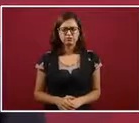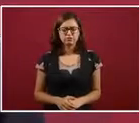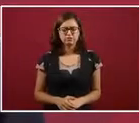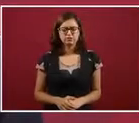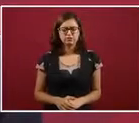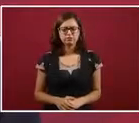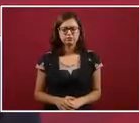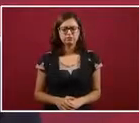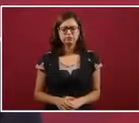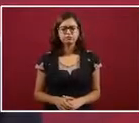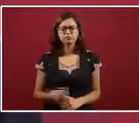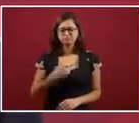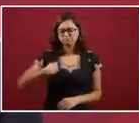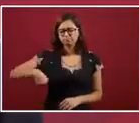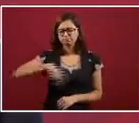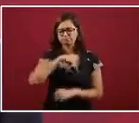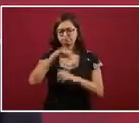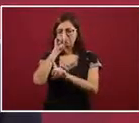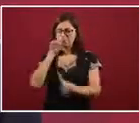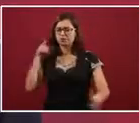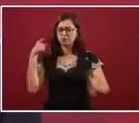Nosotros tenemos que buscar la paz